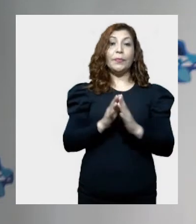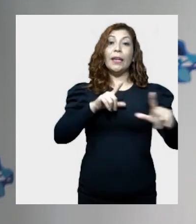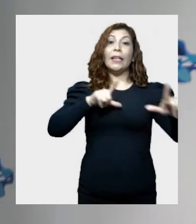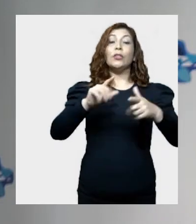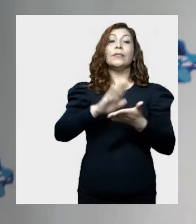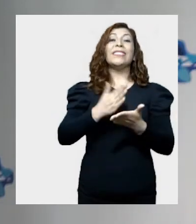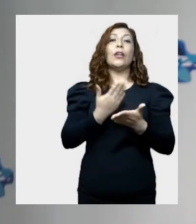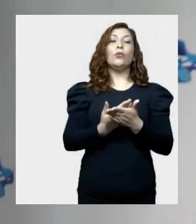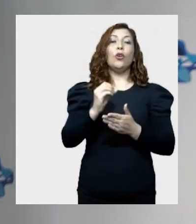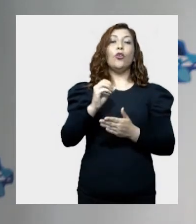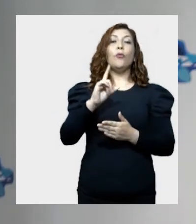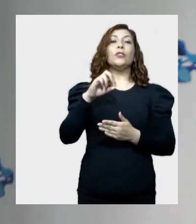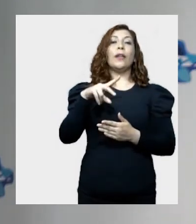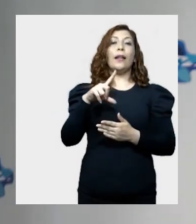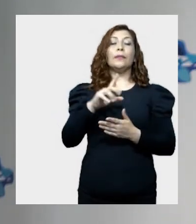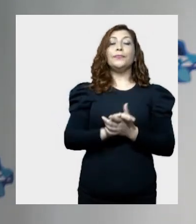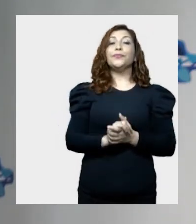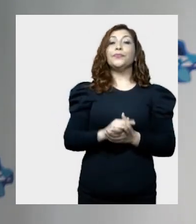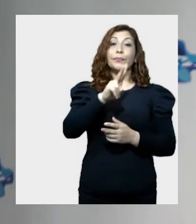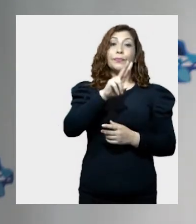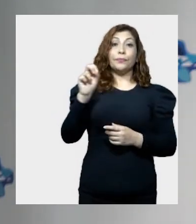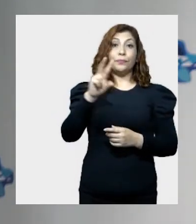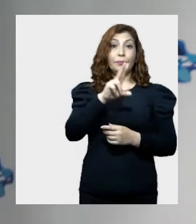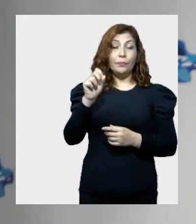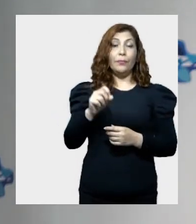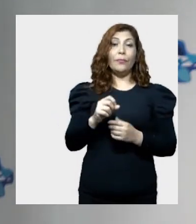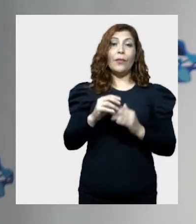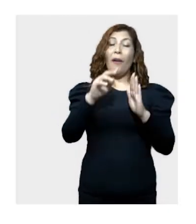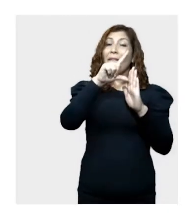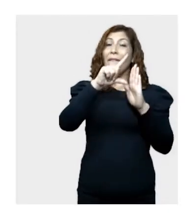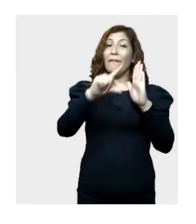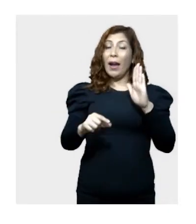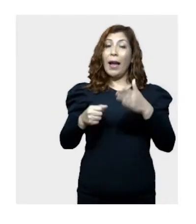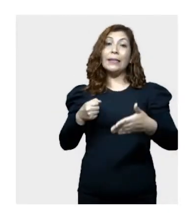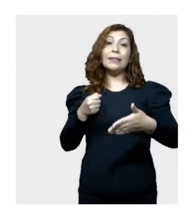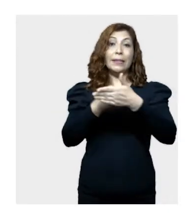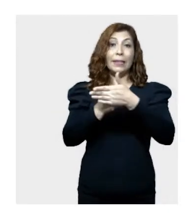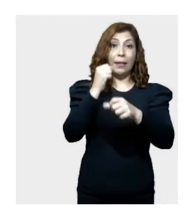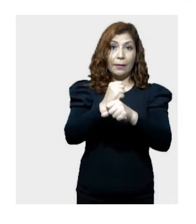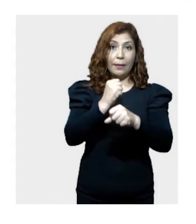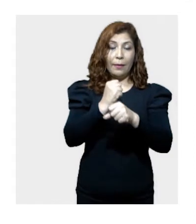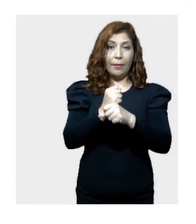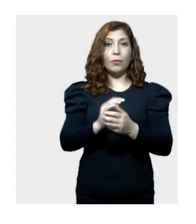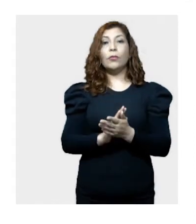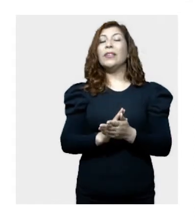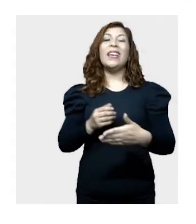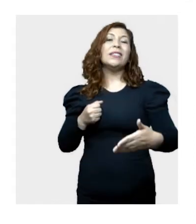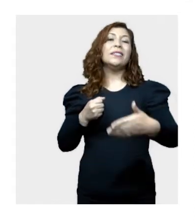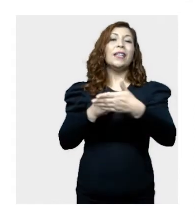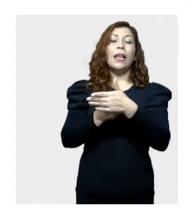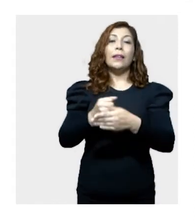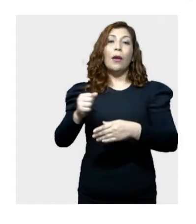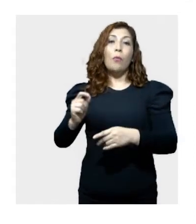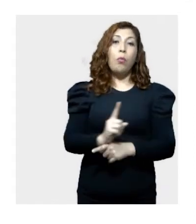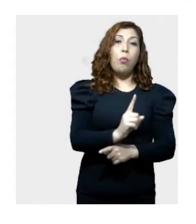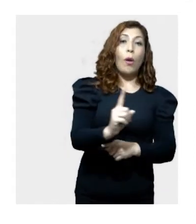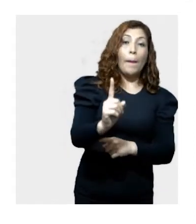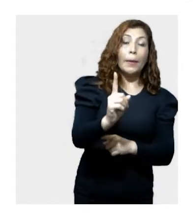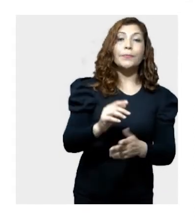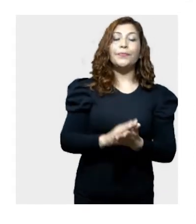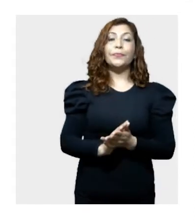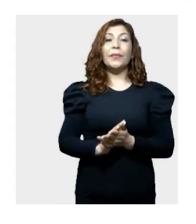salud ocupacional. En 2020 registramos una baja en los accidentes de trabajo y accidentes de trayecto. En cuanto a